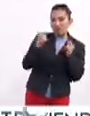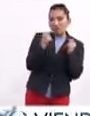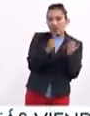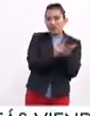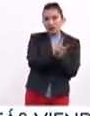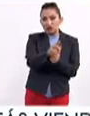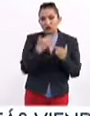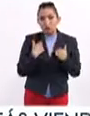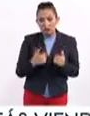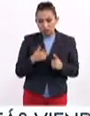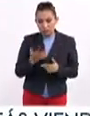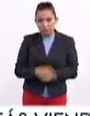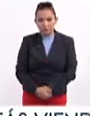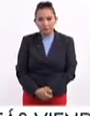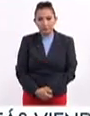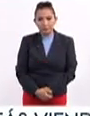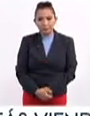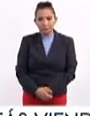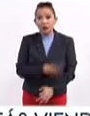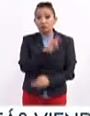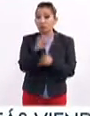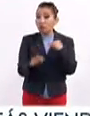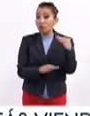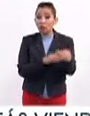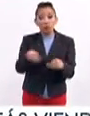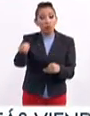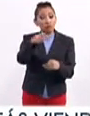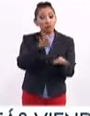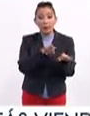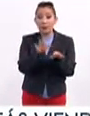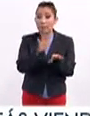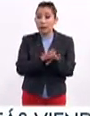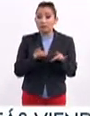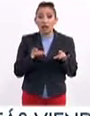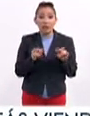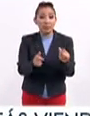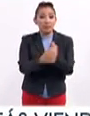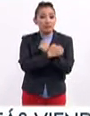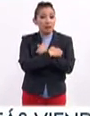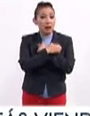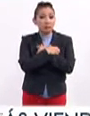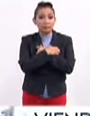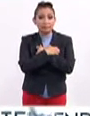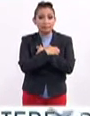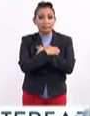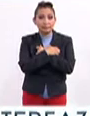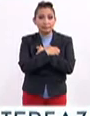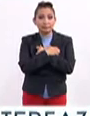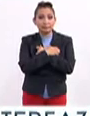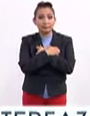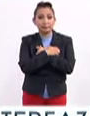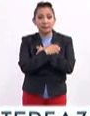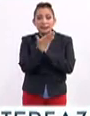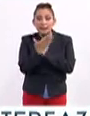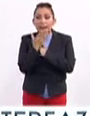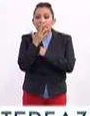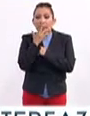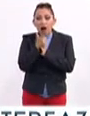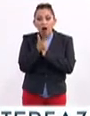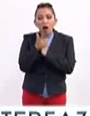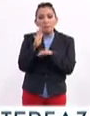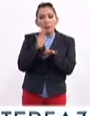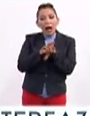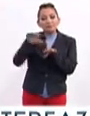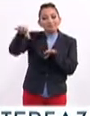violaciones de derechos humanos. Todos tenemos que trabajar por una mejor calidad de nuestra educación y tener la mejor atención, la